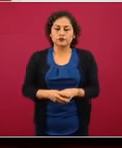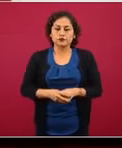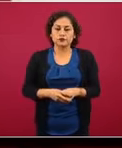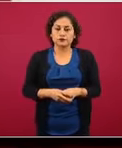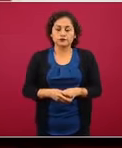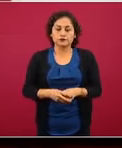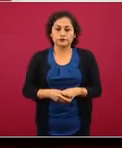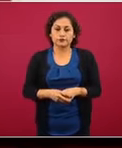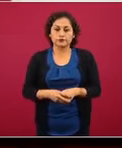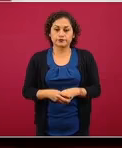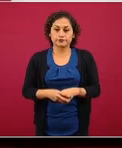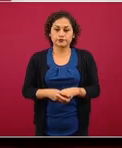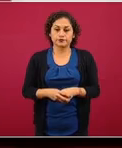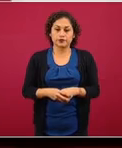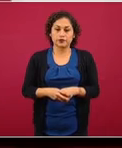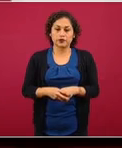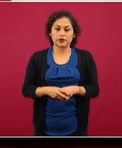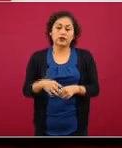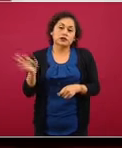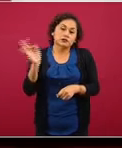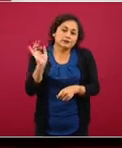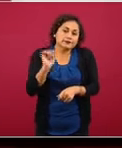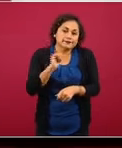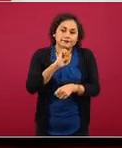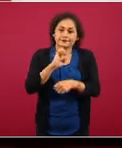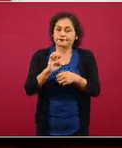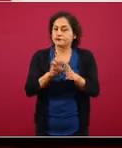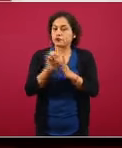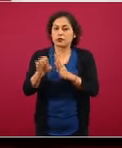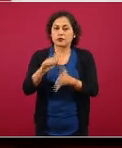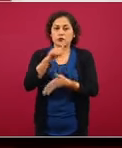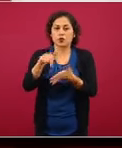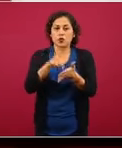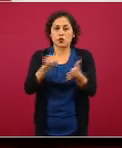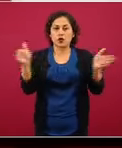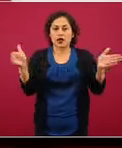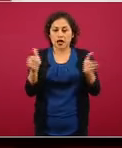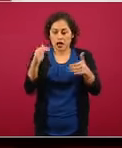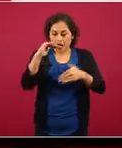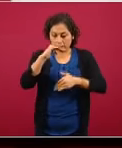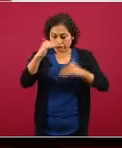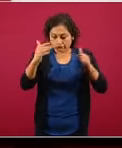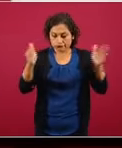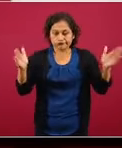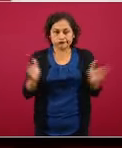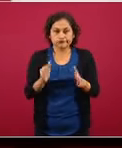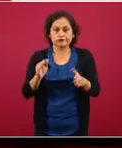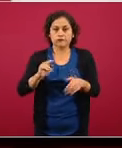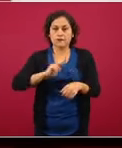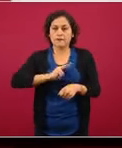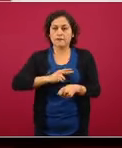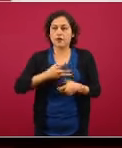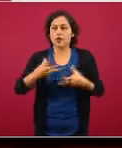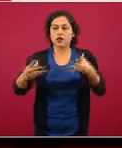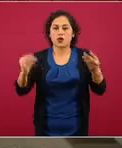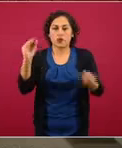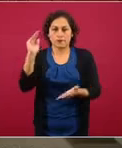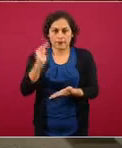lugar cerrado vayamos a ser víctimas del virus SARS-CoV-2.